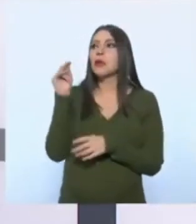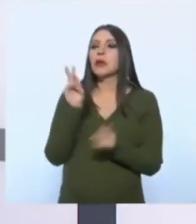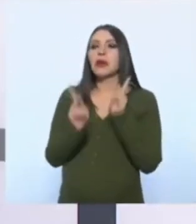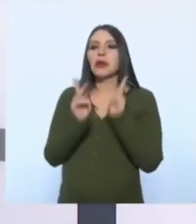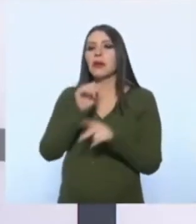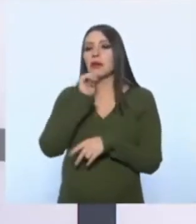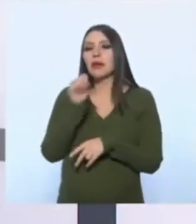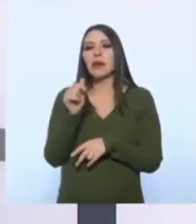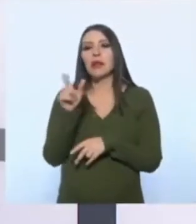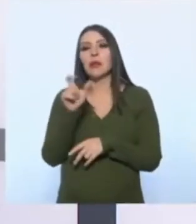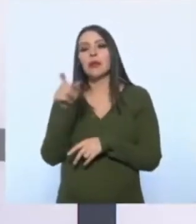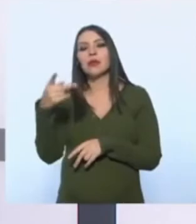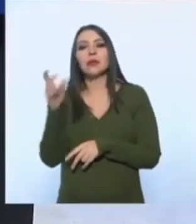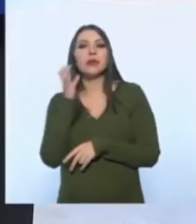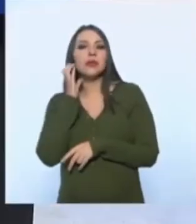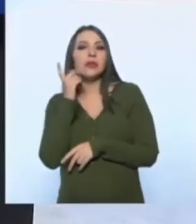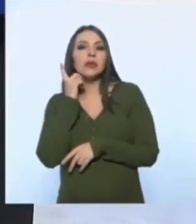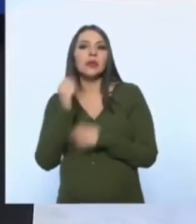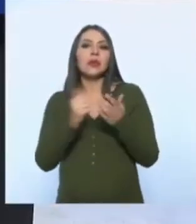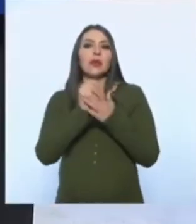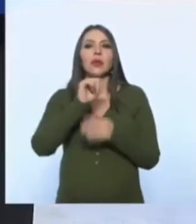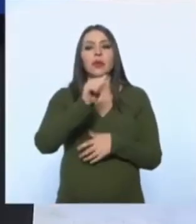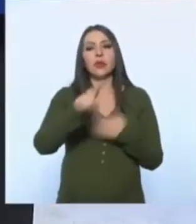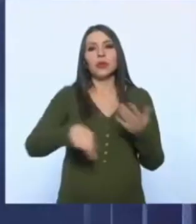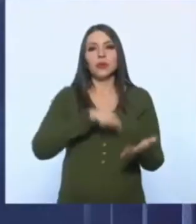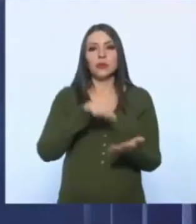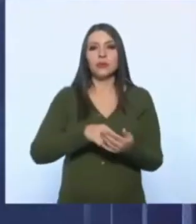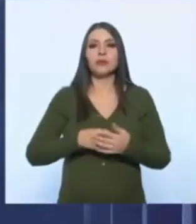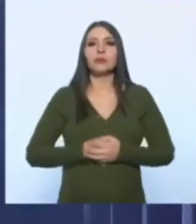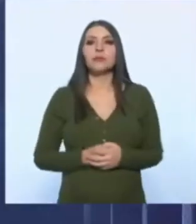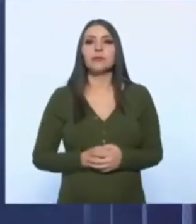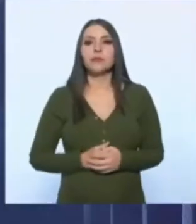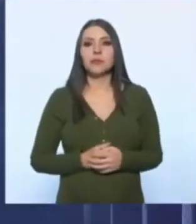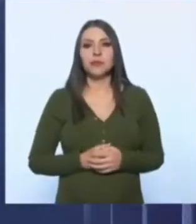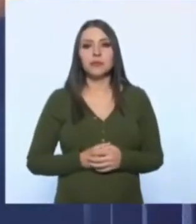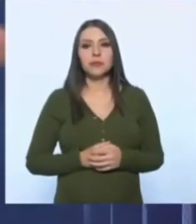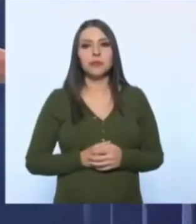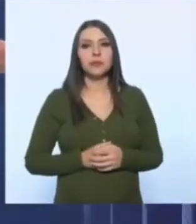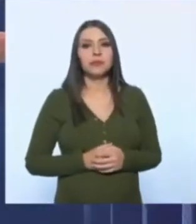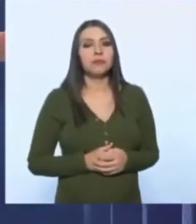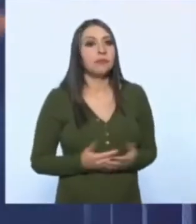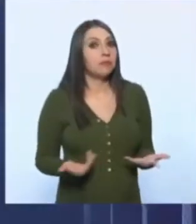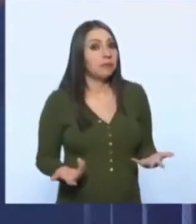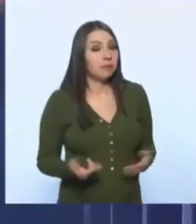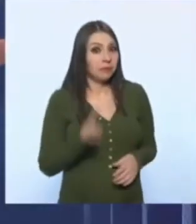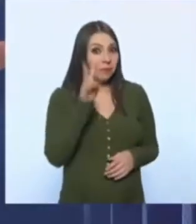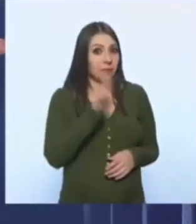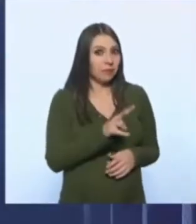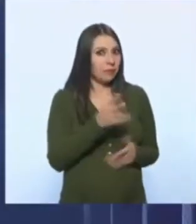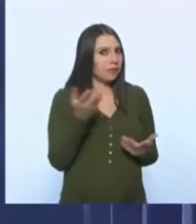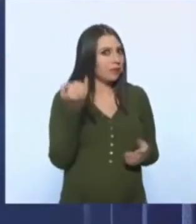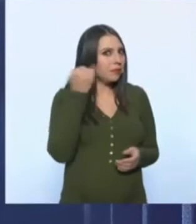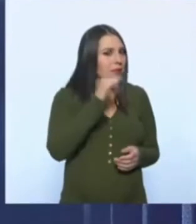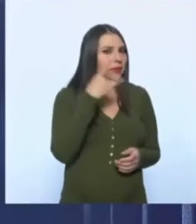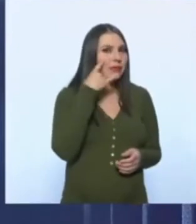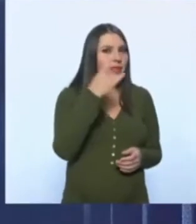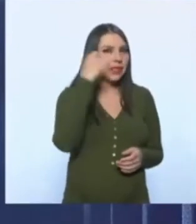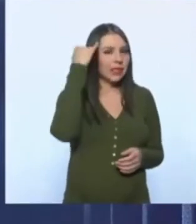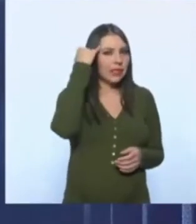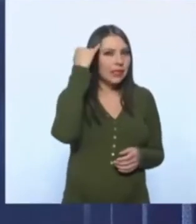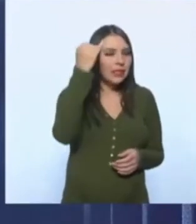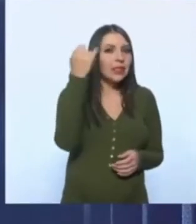el Congreso ni en ningún tipo. Oye, de verdad, qué dramática idea, pero es que esa es la cultura. Esa es la cultura con la que hemos